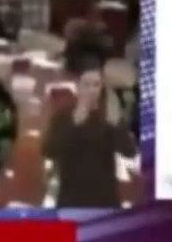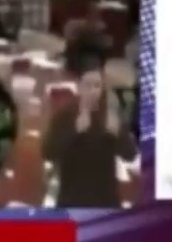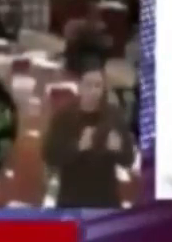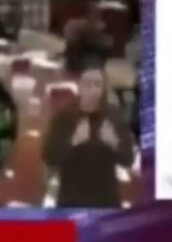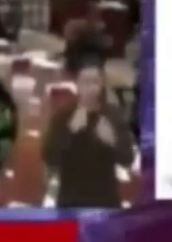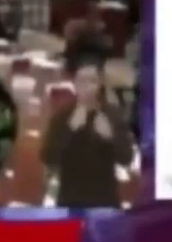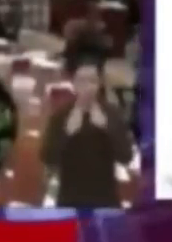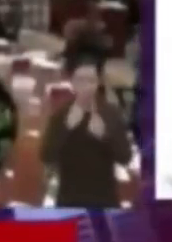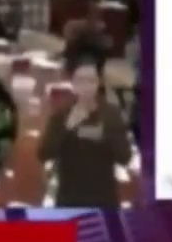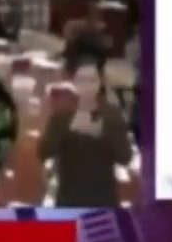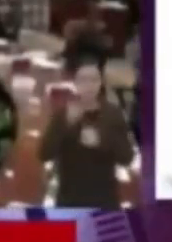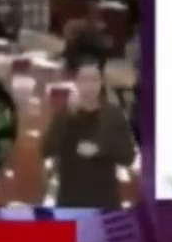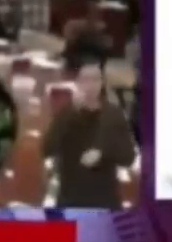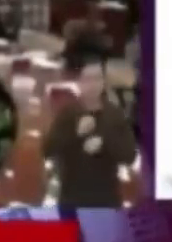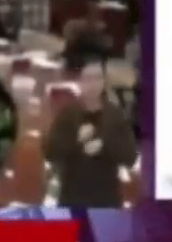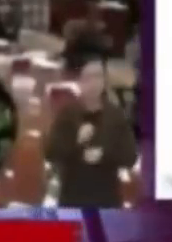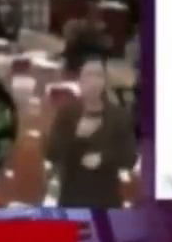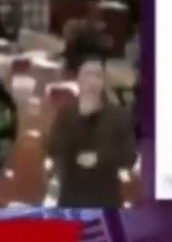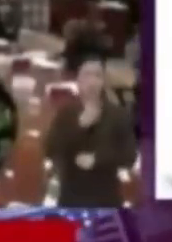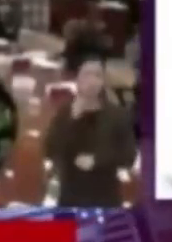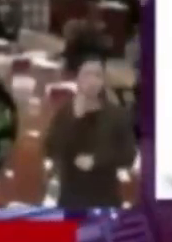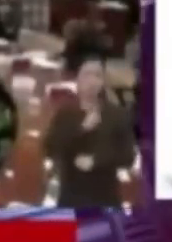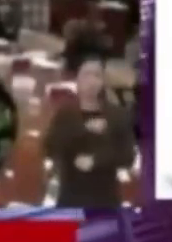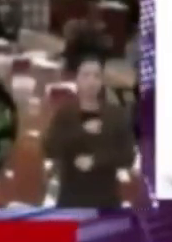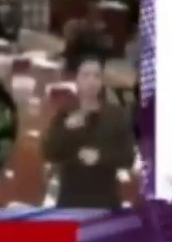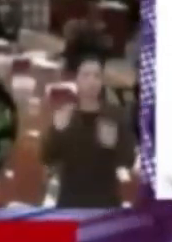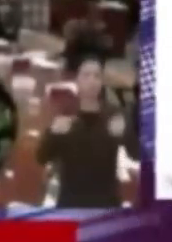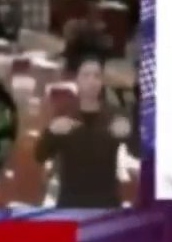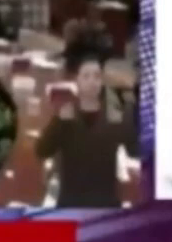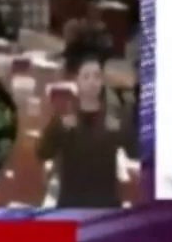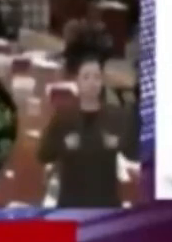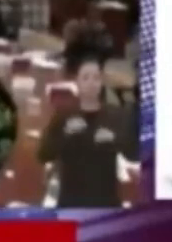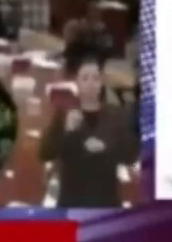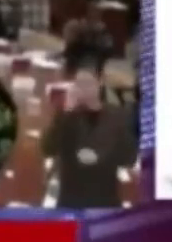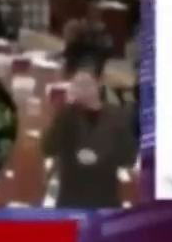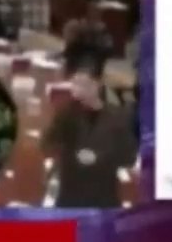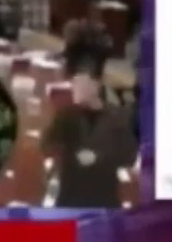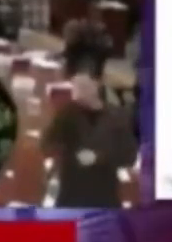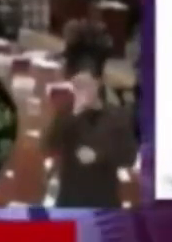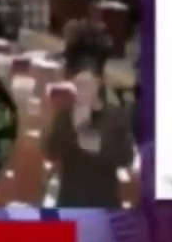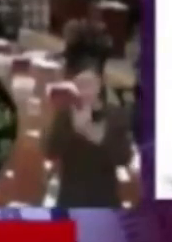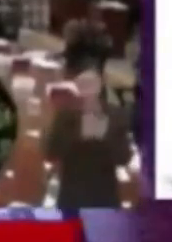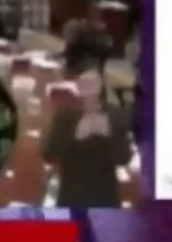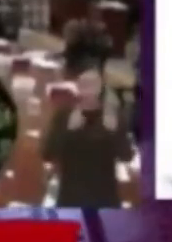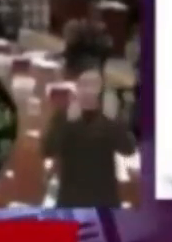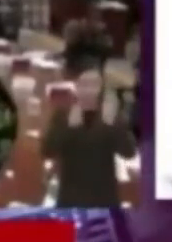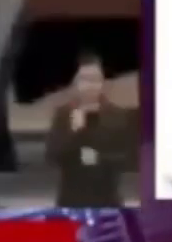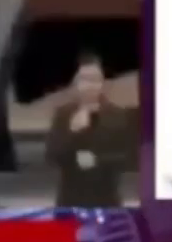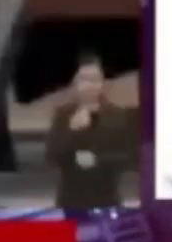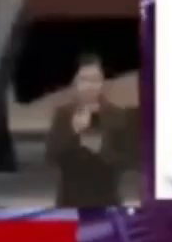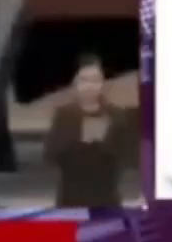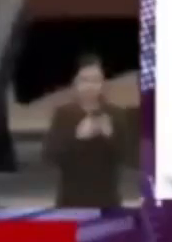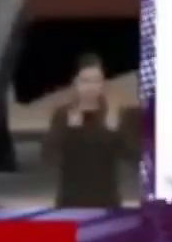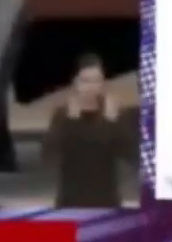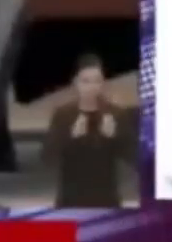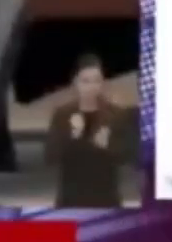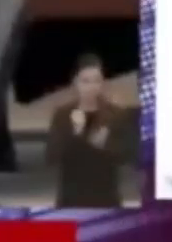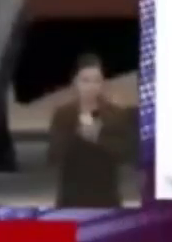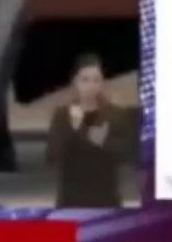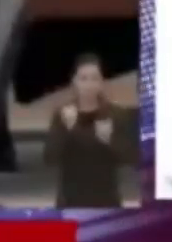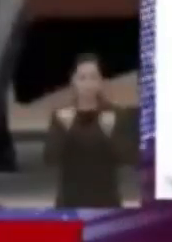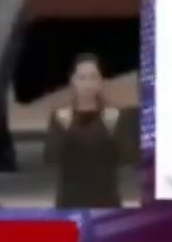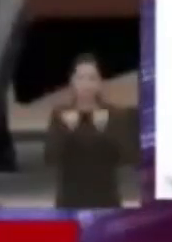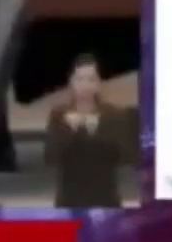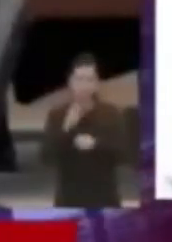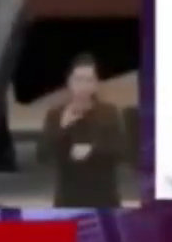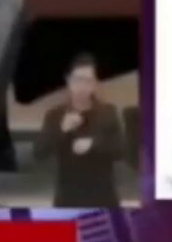si entregaron en Zacatecas el poder, si entregaron en Sinaloa el poder, si entregaron en Sonora el poder? ¿De qué hipocresía